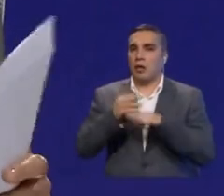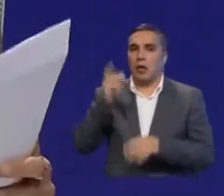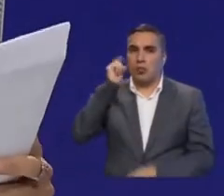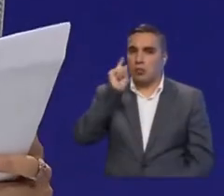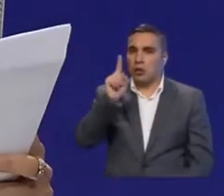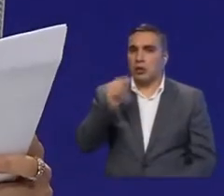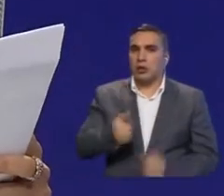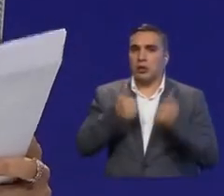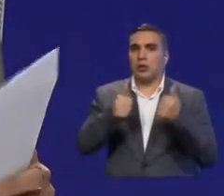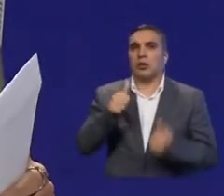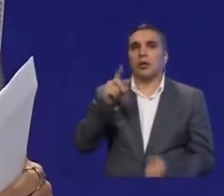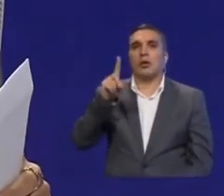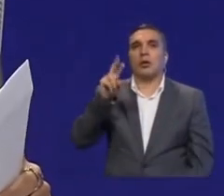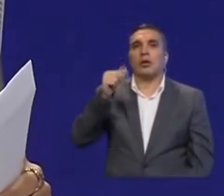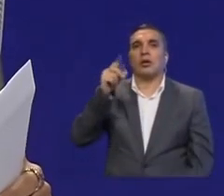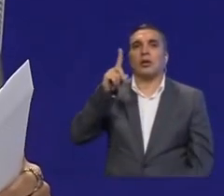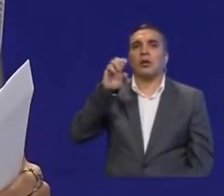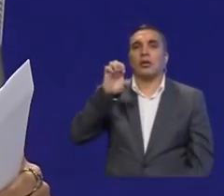candidato Andrade,